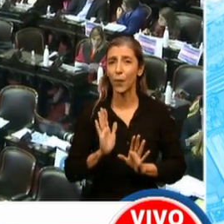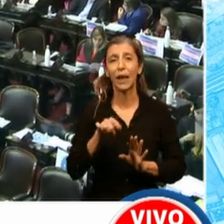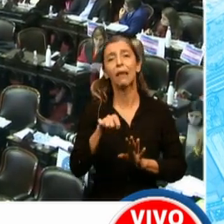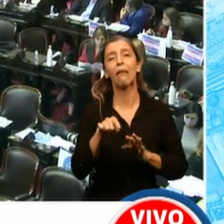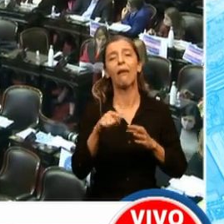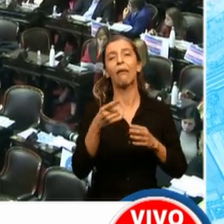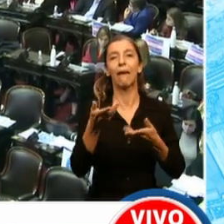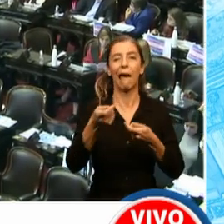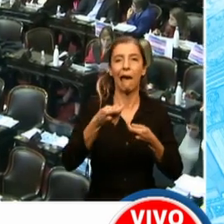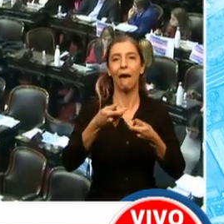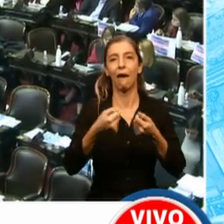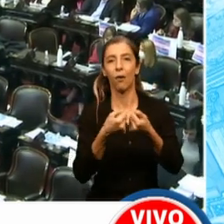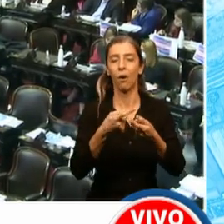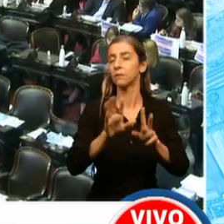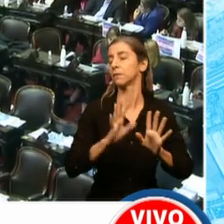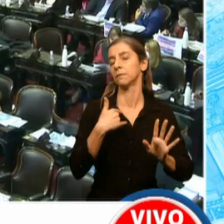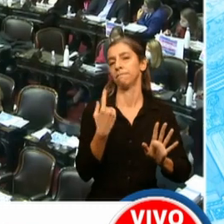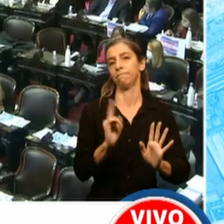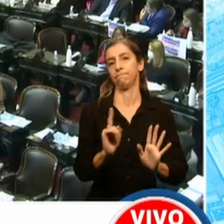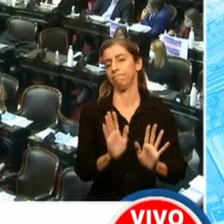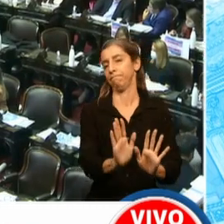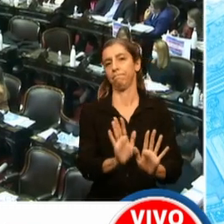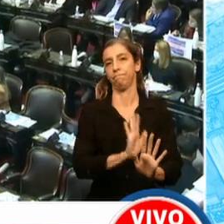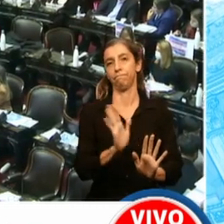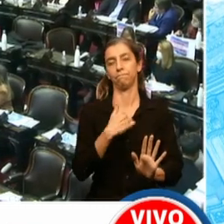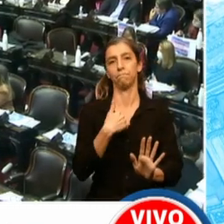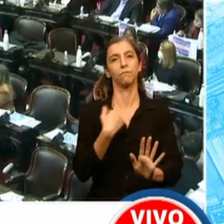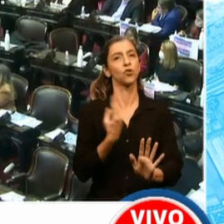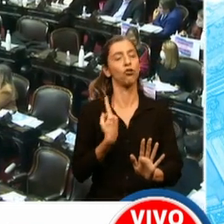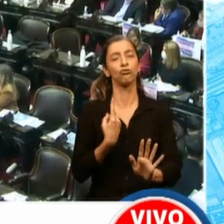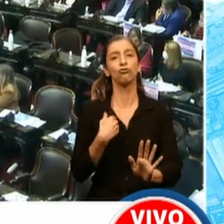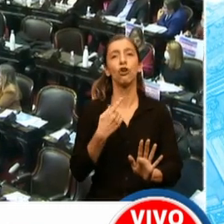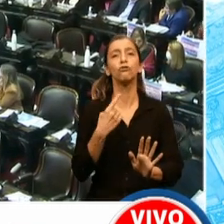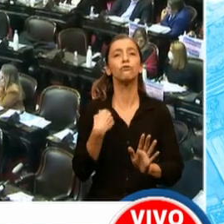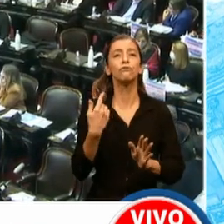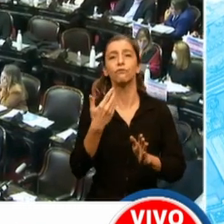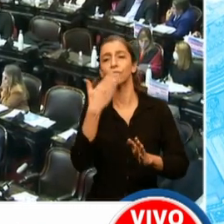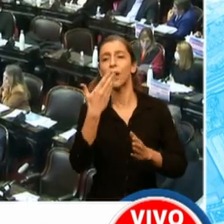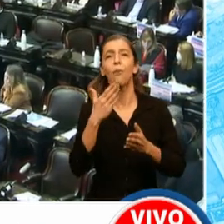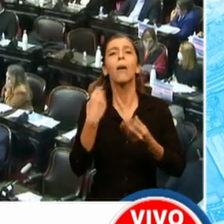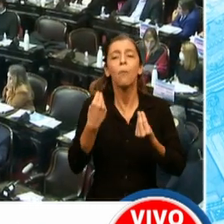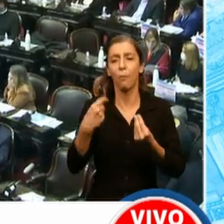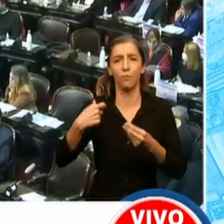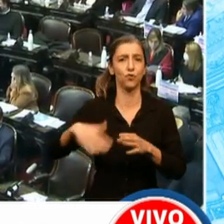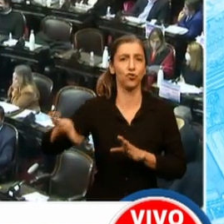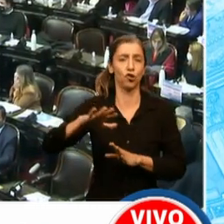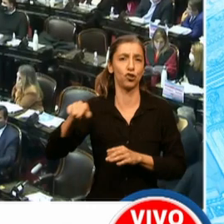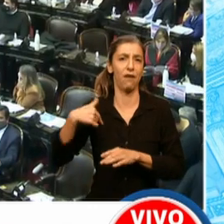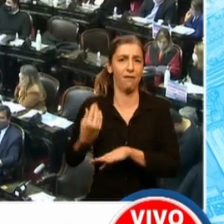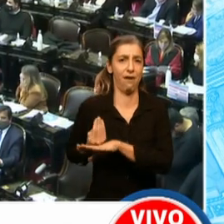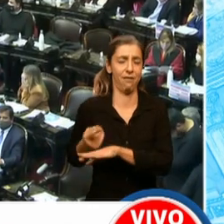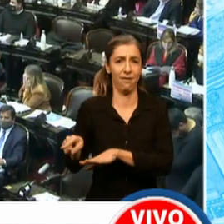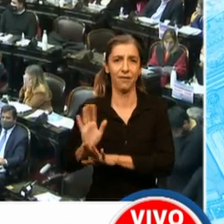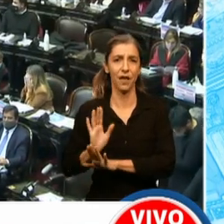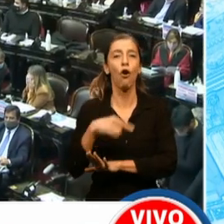no expresamos el pensamiento de nadie que no sea de quienes entendemos que representamos